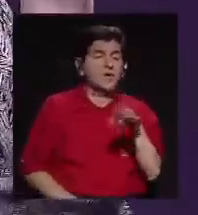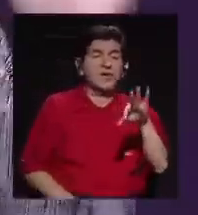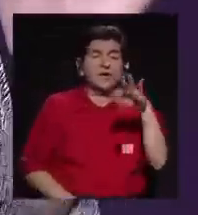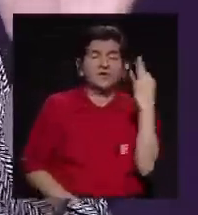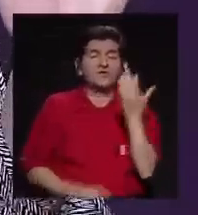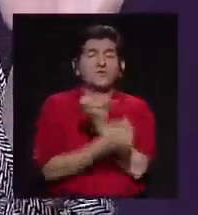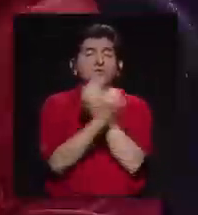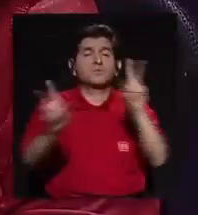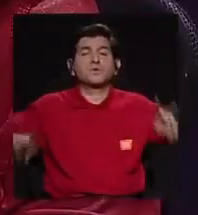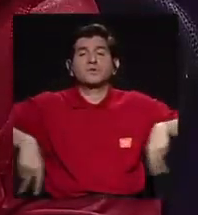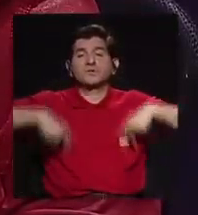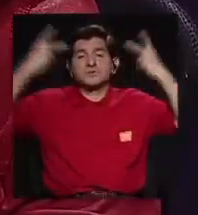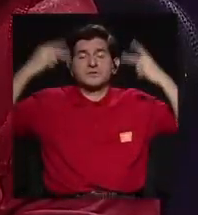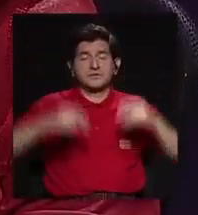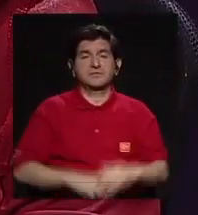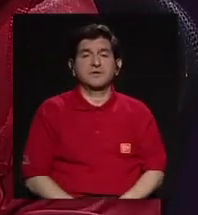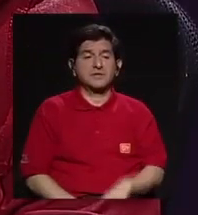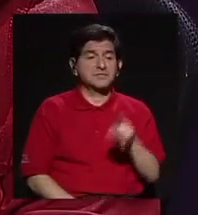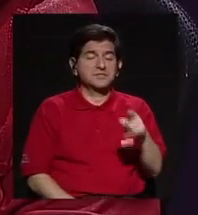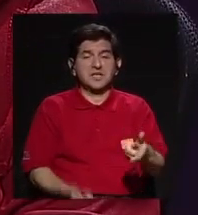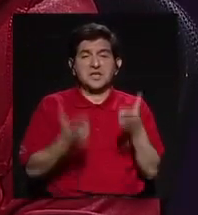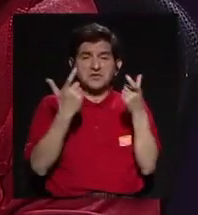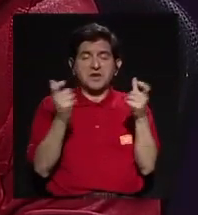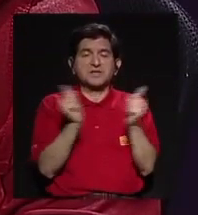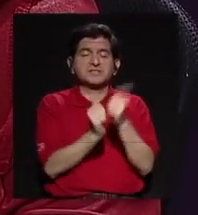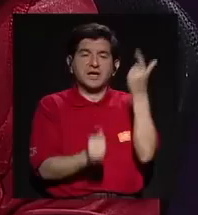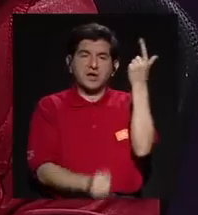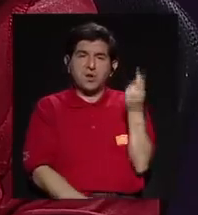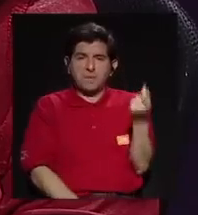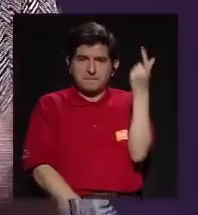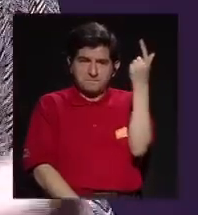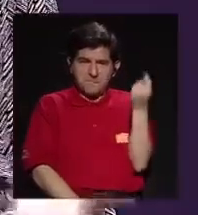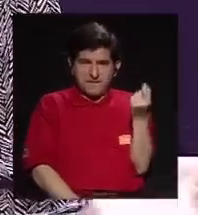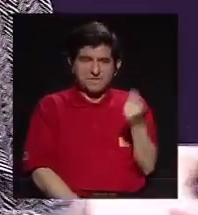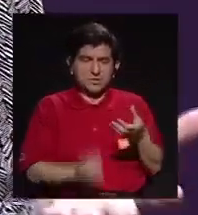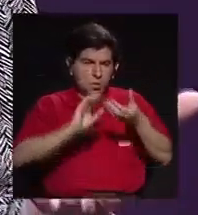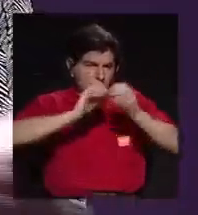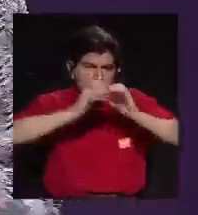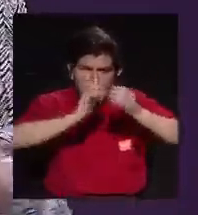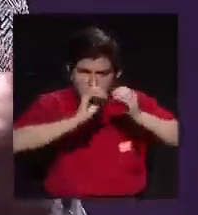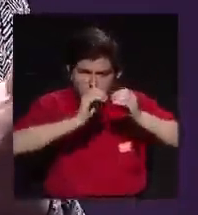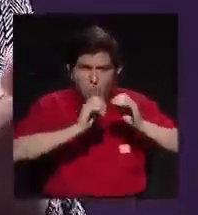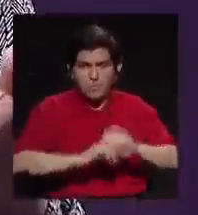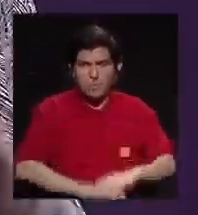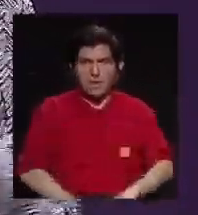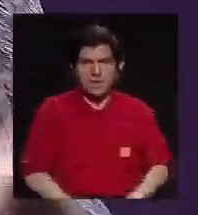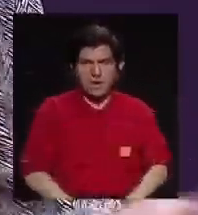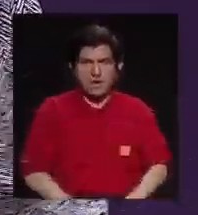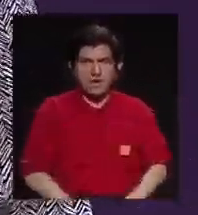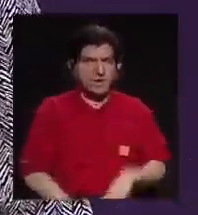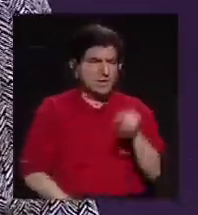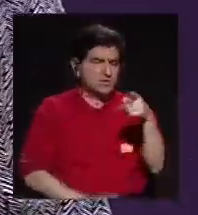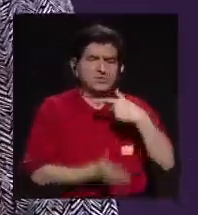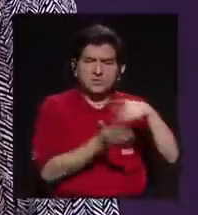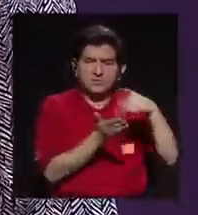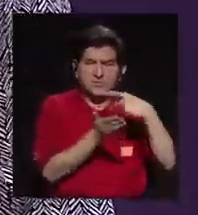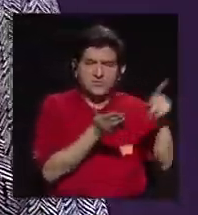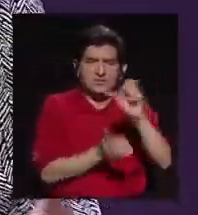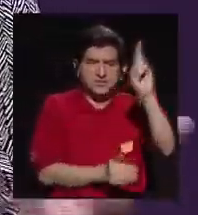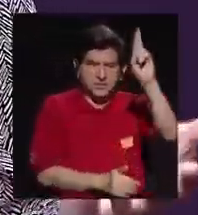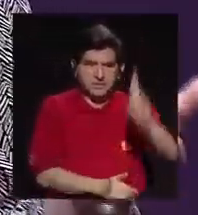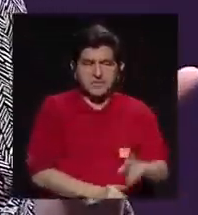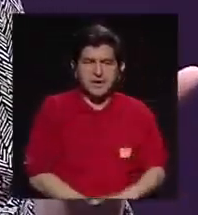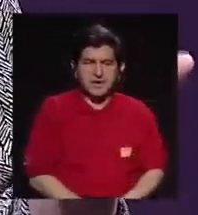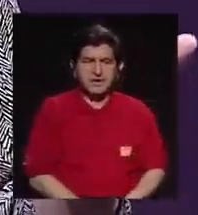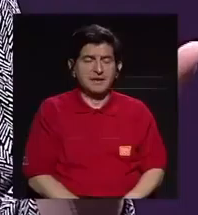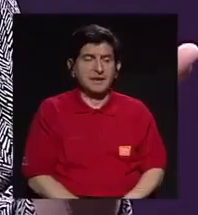de sobrevivencia. Como si se hicieran ricas con las pensiones, con los números de lo que se paga aquí en Costa Rica, que